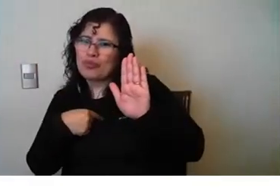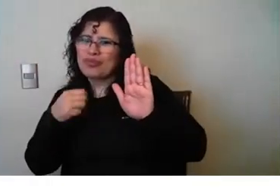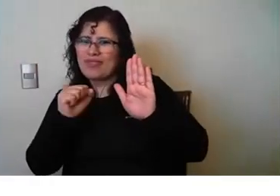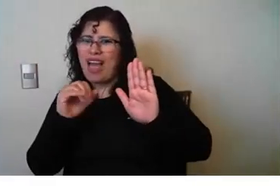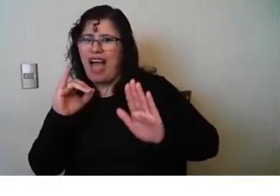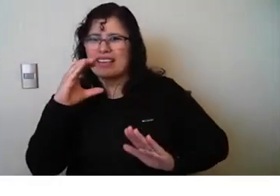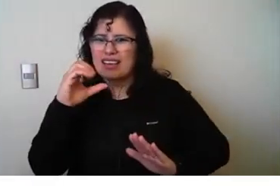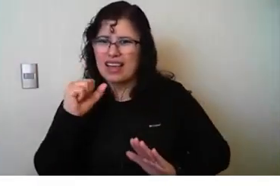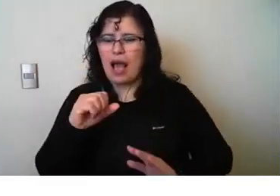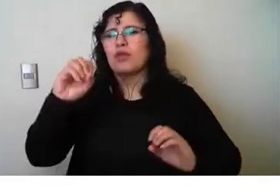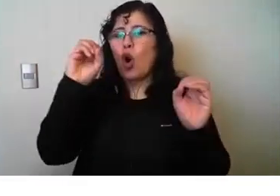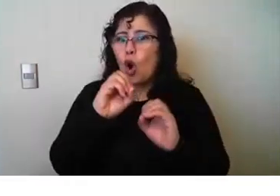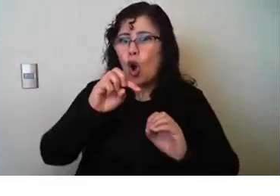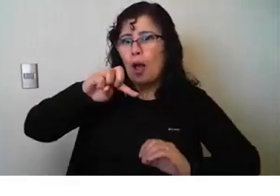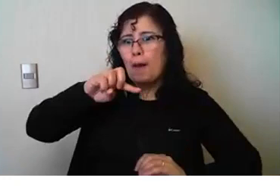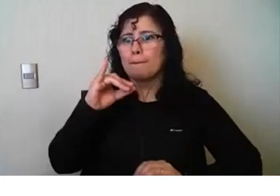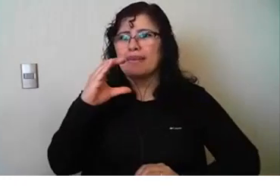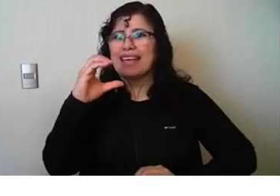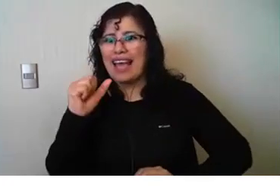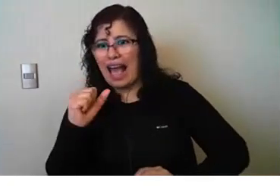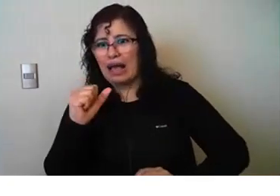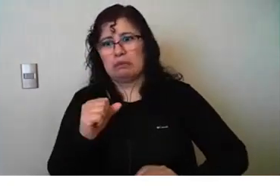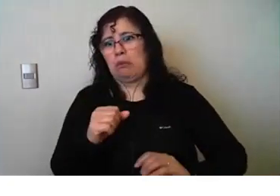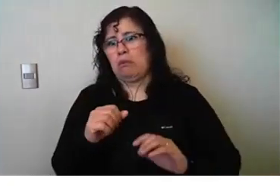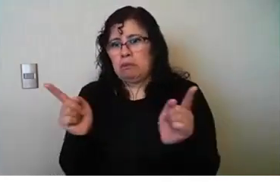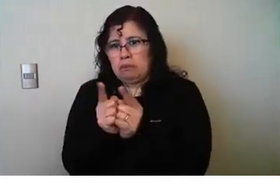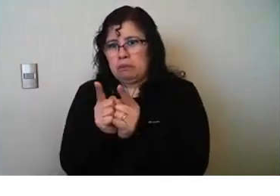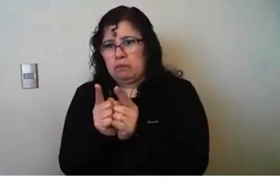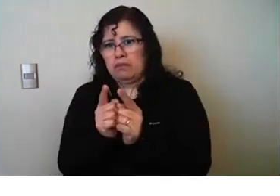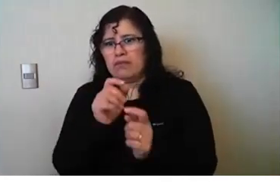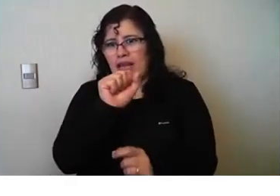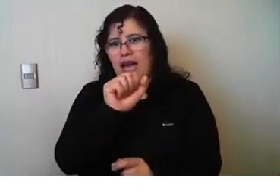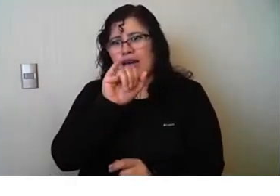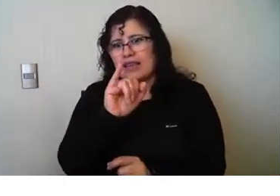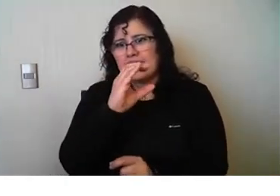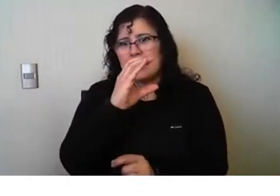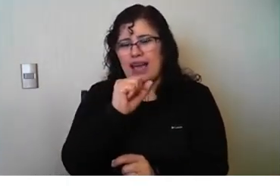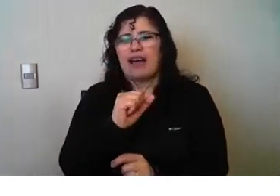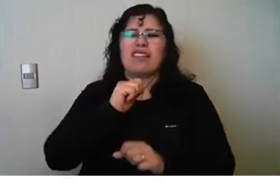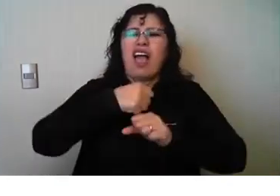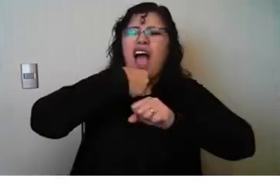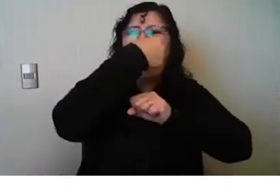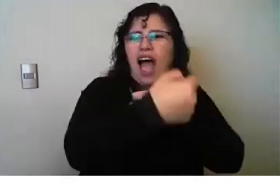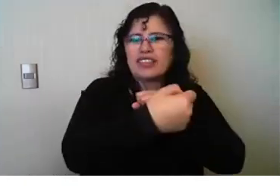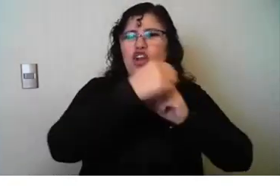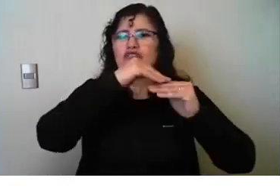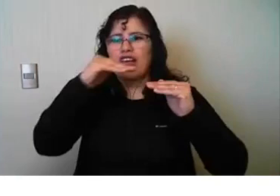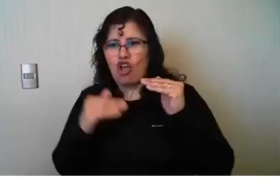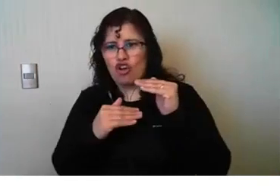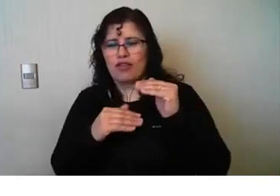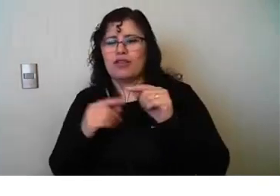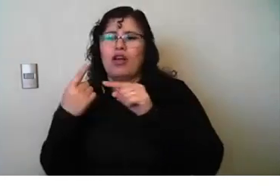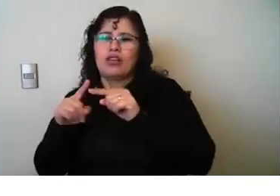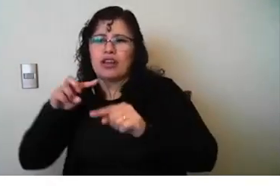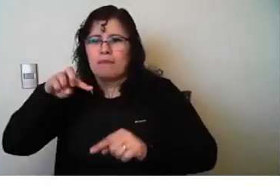o PICA, ¿ya? Con esa sigla, AICA, anteroinferior, o PICA, posteroinferior.